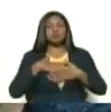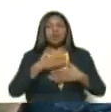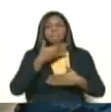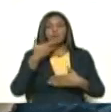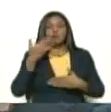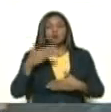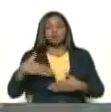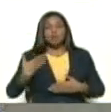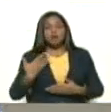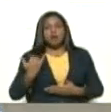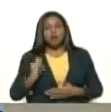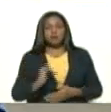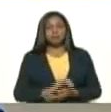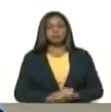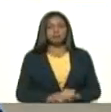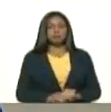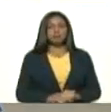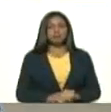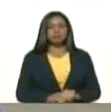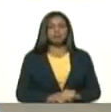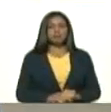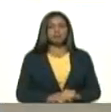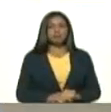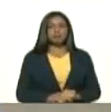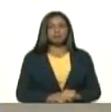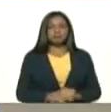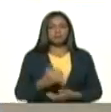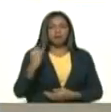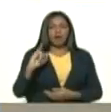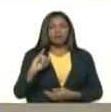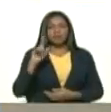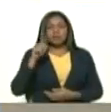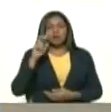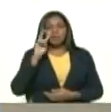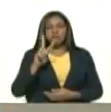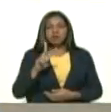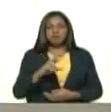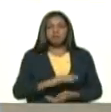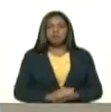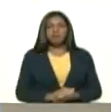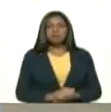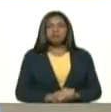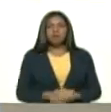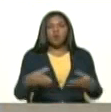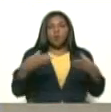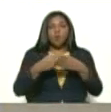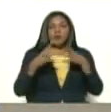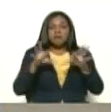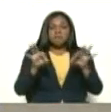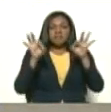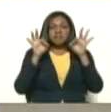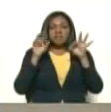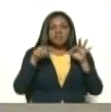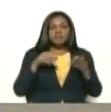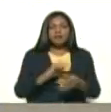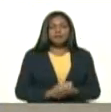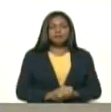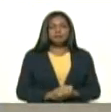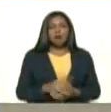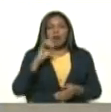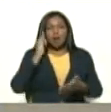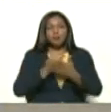mejores que se pueda tener. Ahí envié inclusive un equipo especial para las